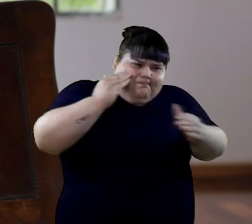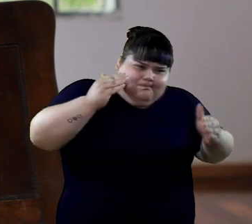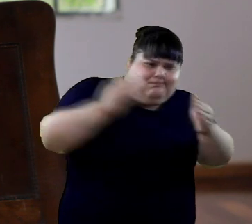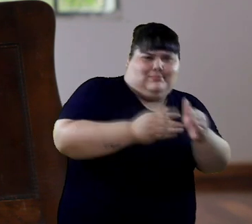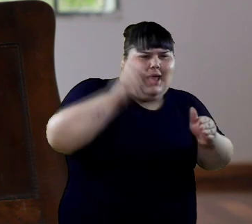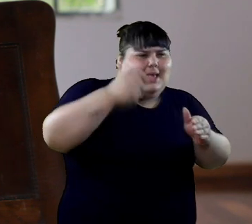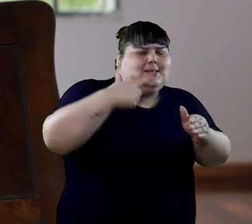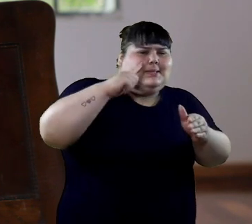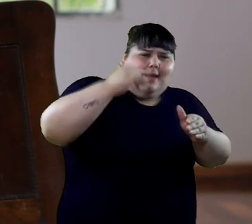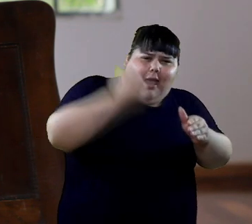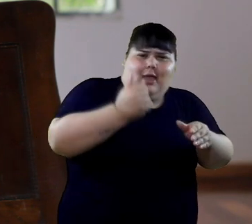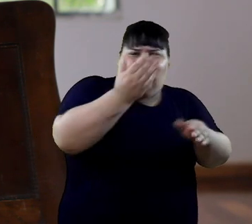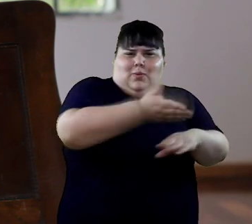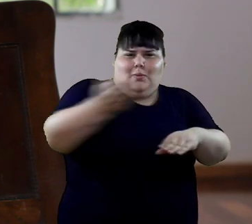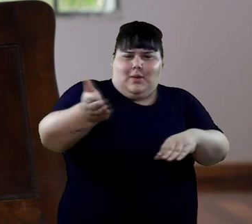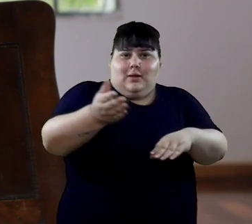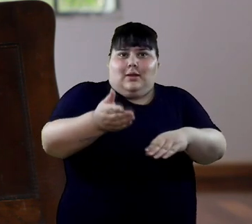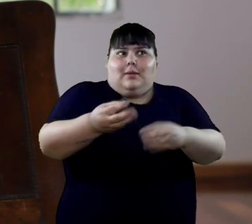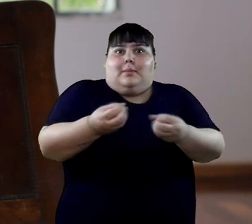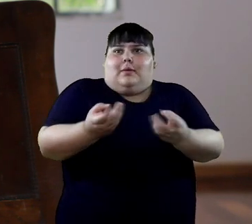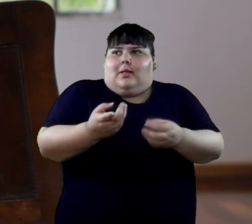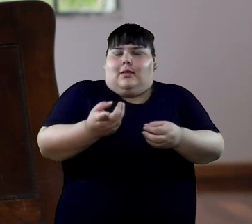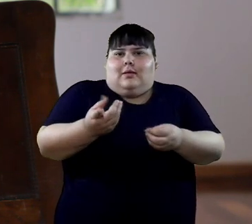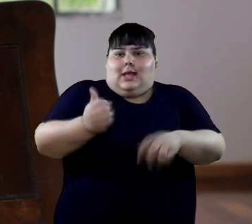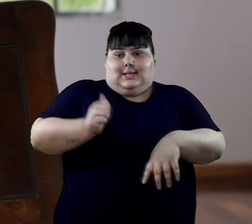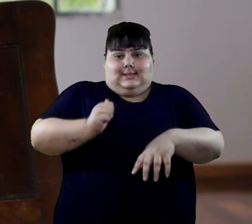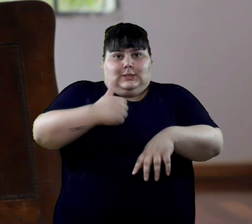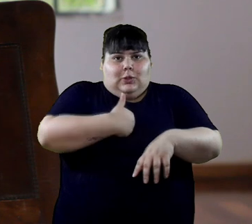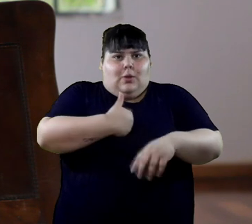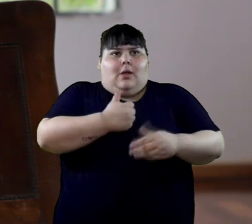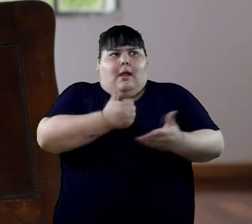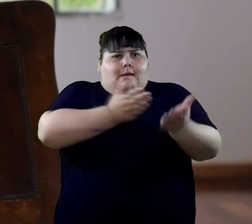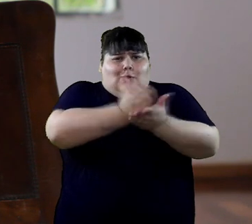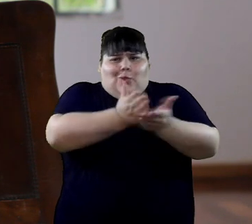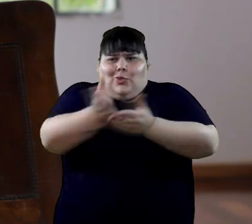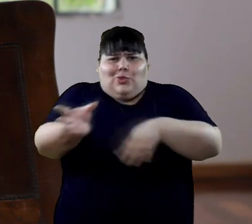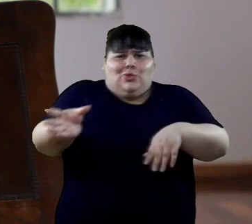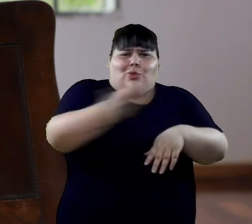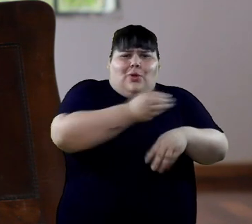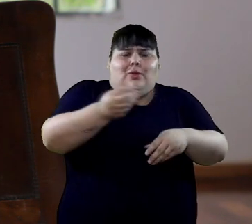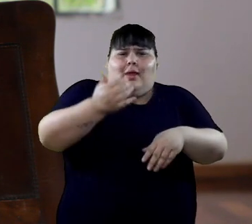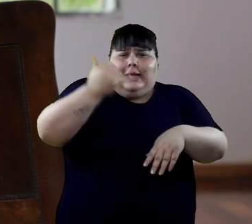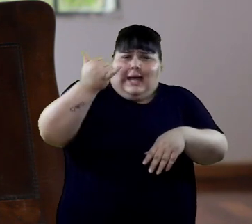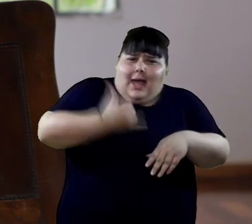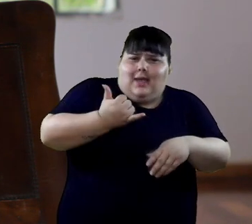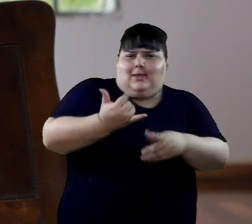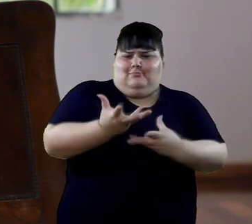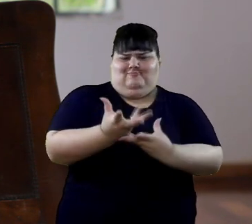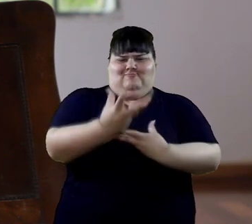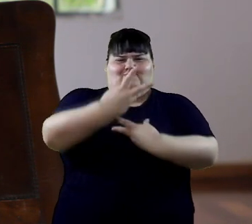ESI. Y dado que todo lo relativo a la sexualidad nos